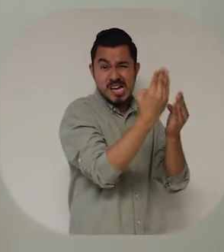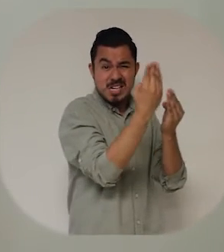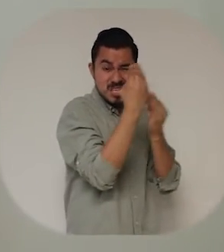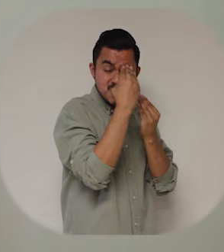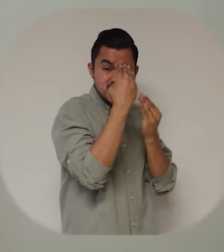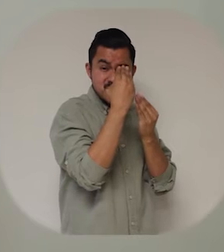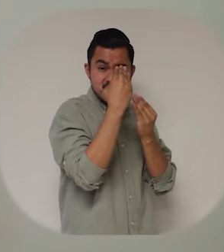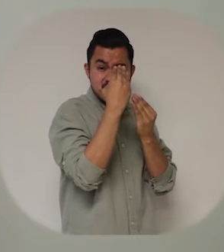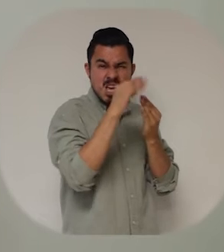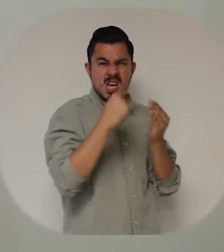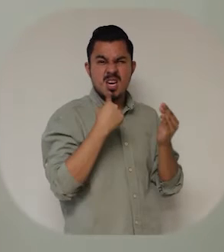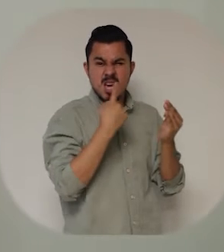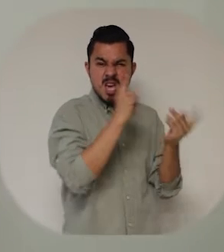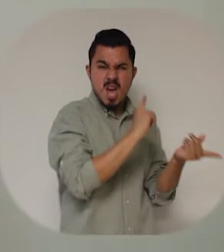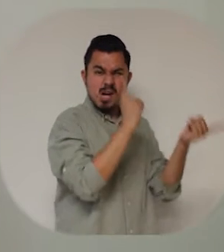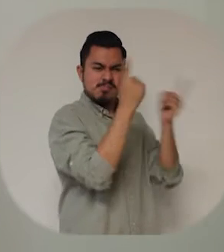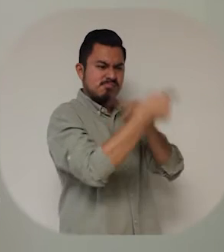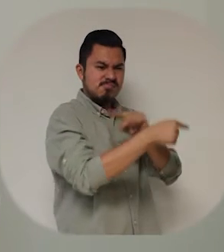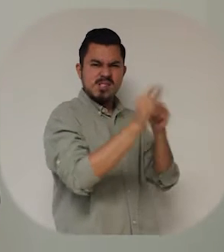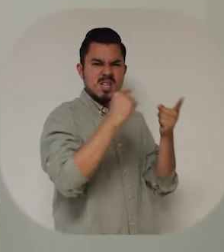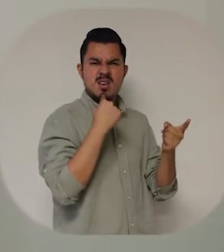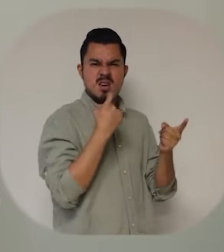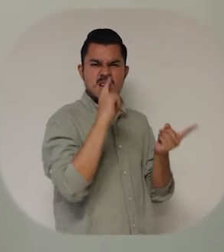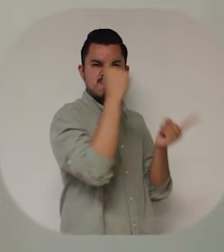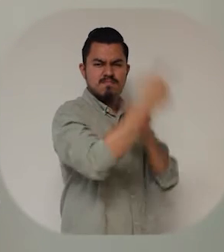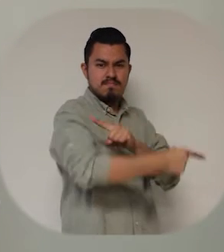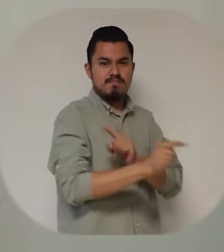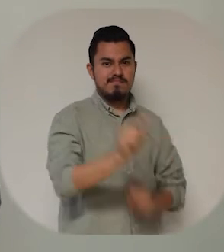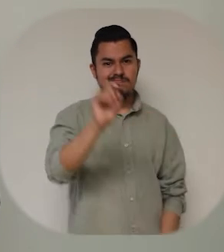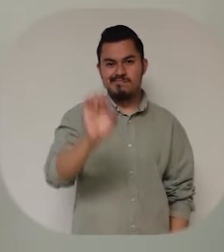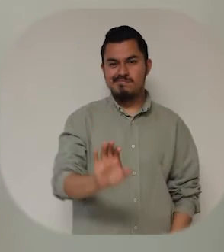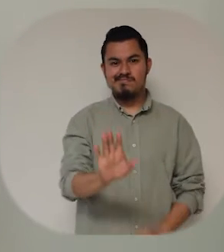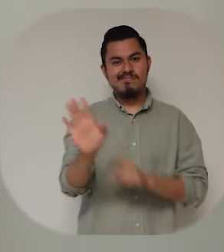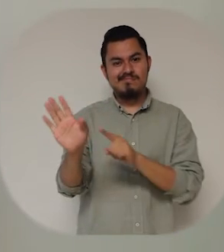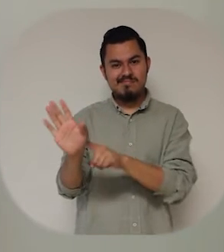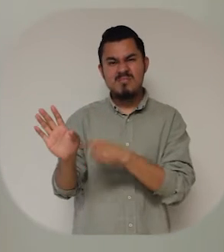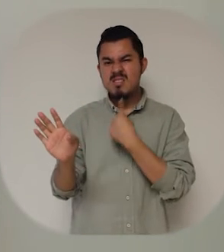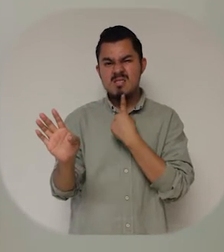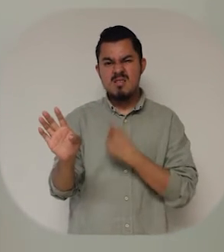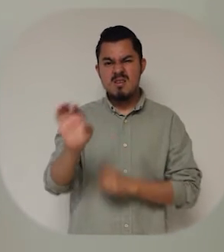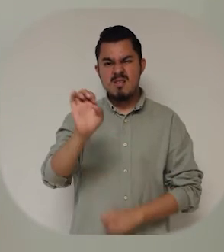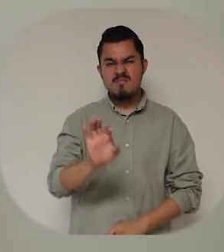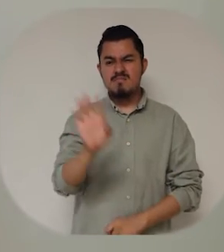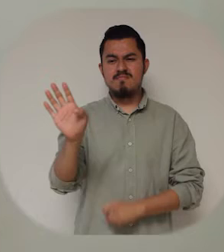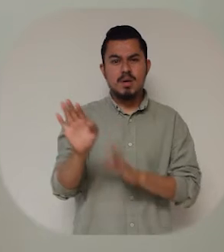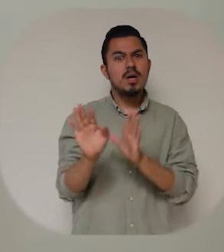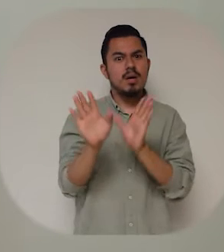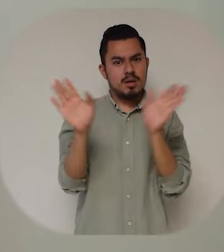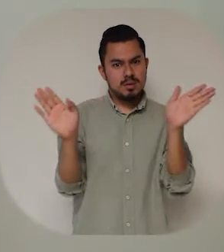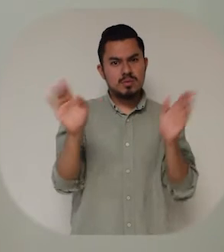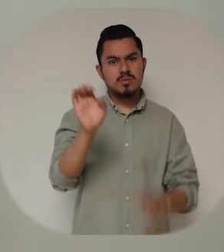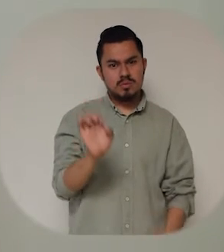cruz, Él obedece completamente, y aquel que cree en Él y lo obedece a Él,